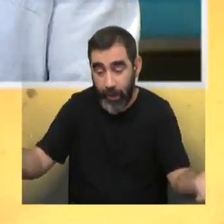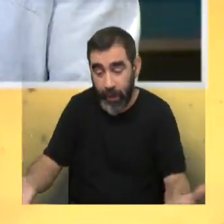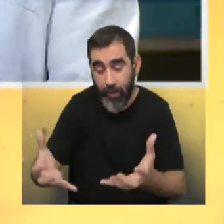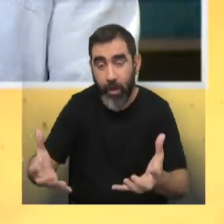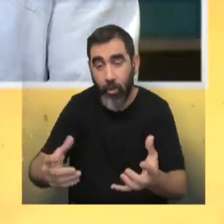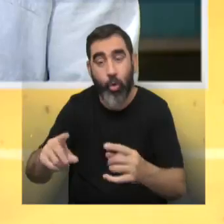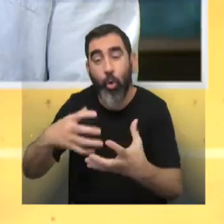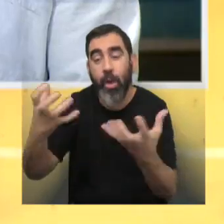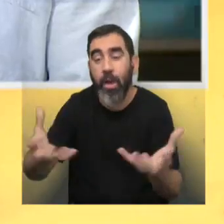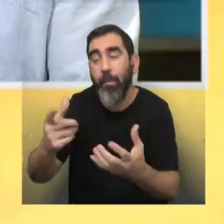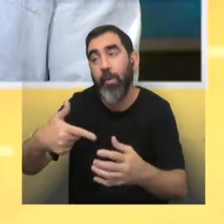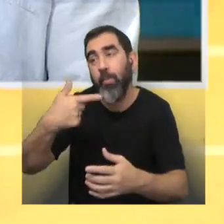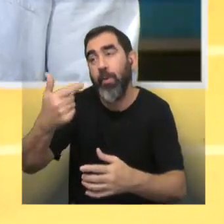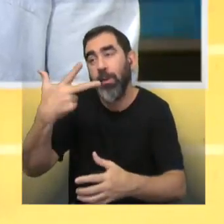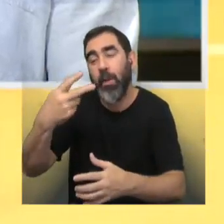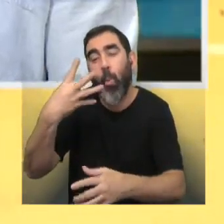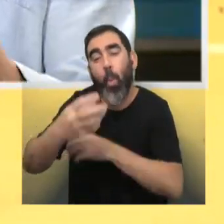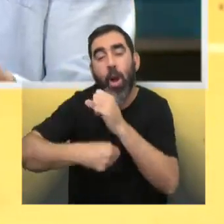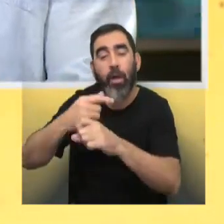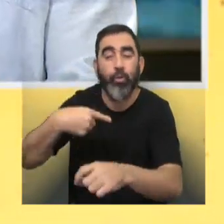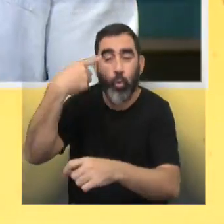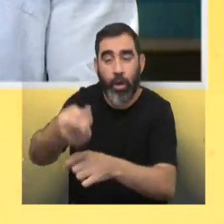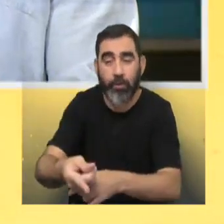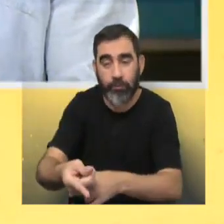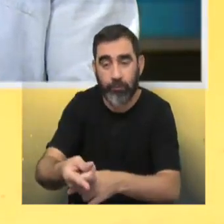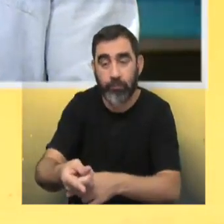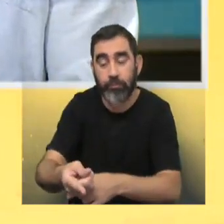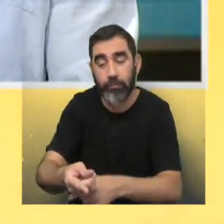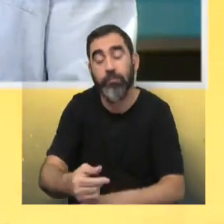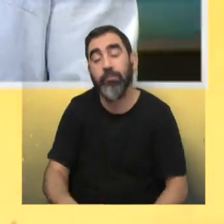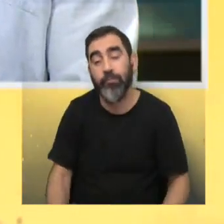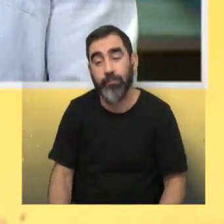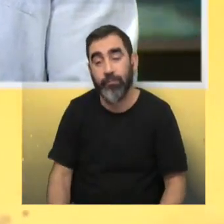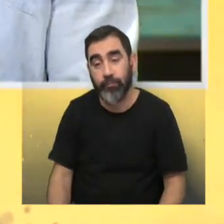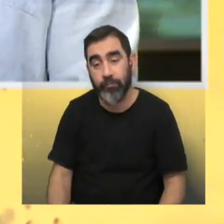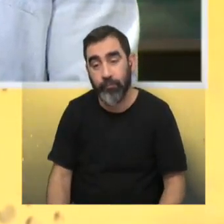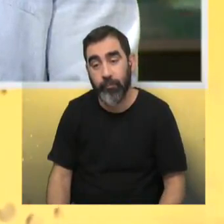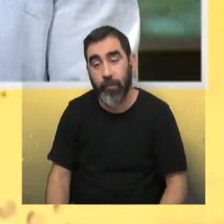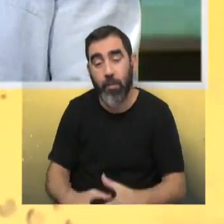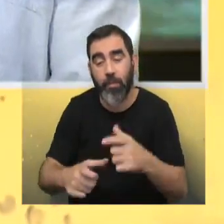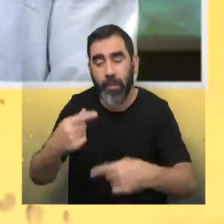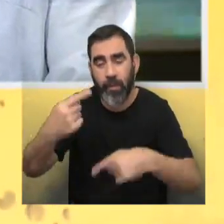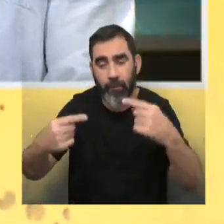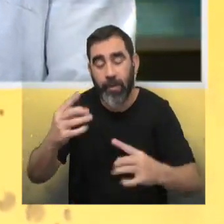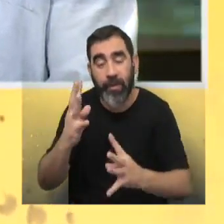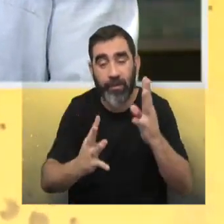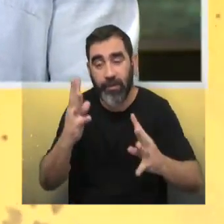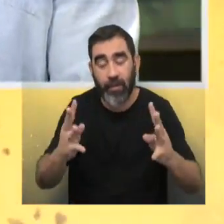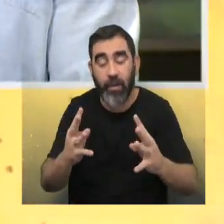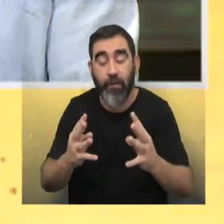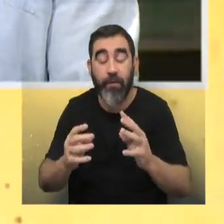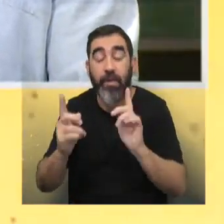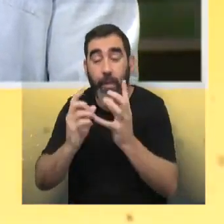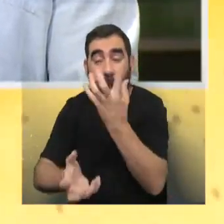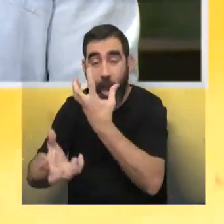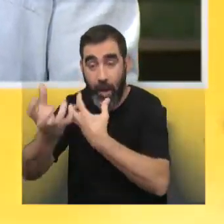ser quemado durante por lo menos 3-4 años, entonces ahí se genera un incremento en la diversidad de especies, no solo vegetales, sino